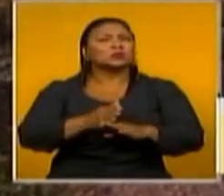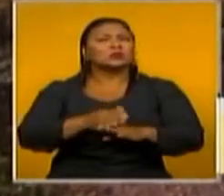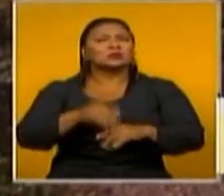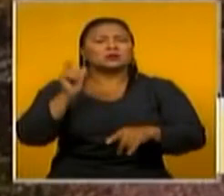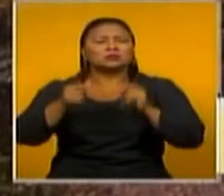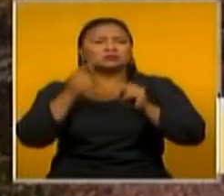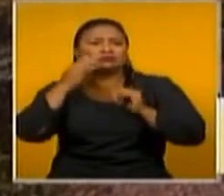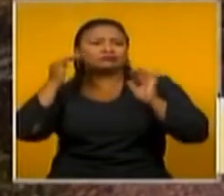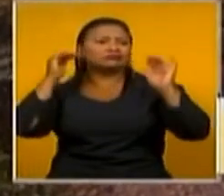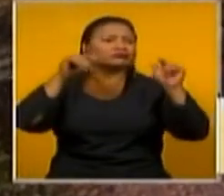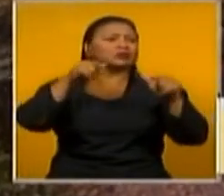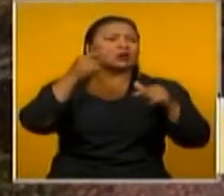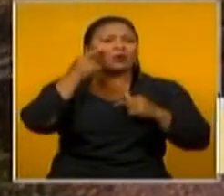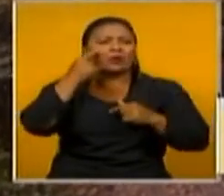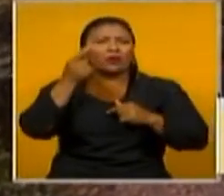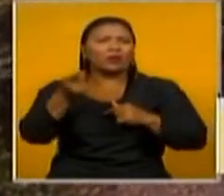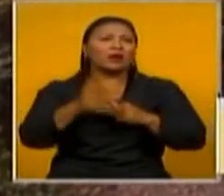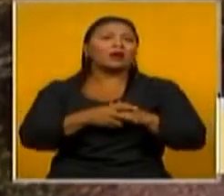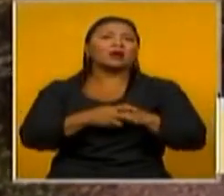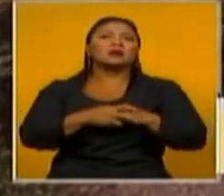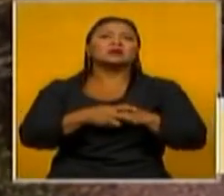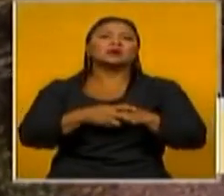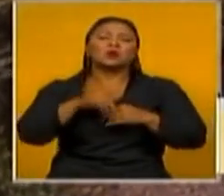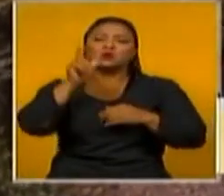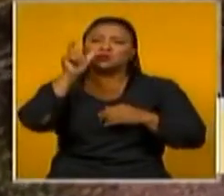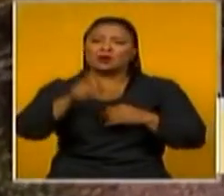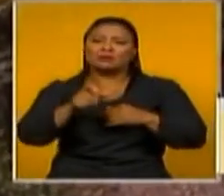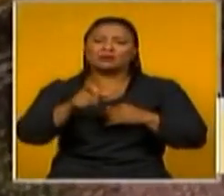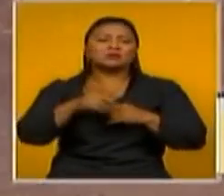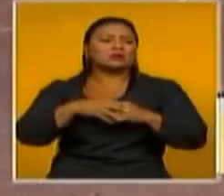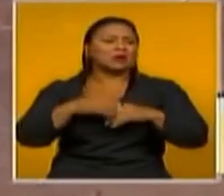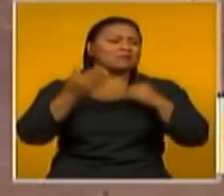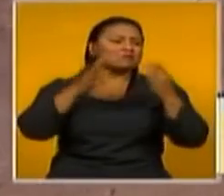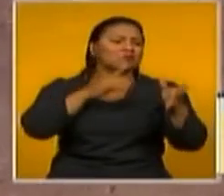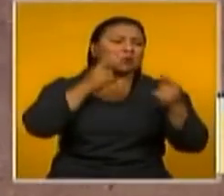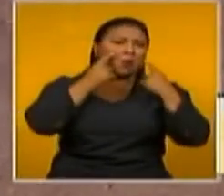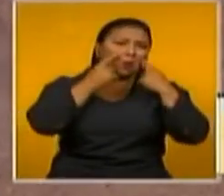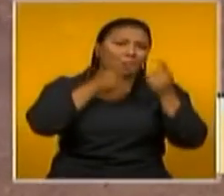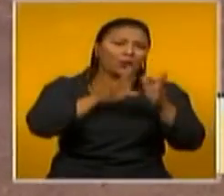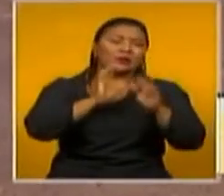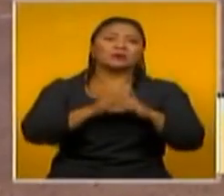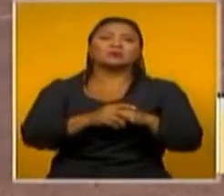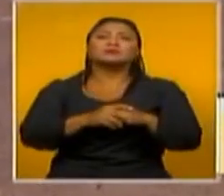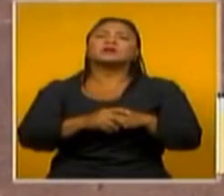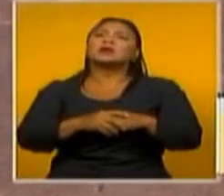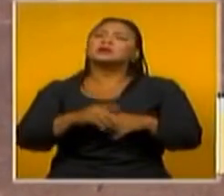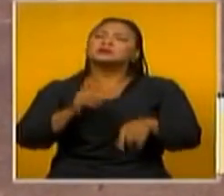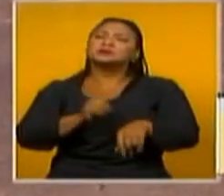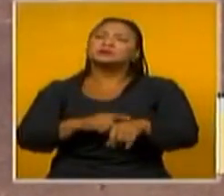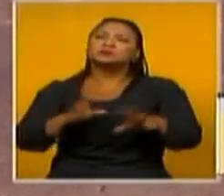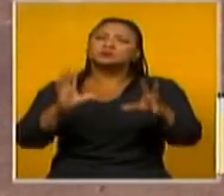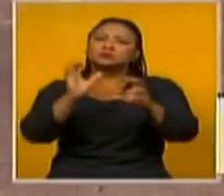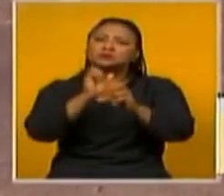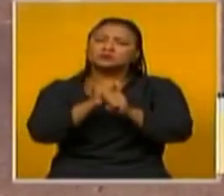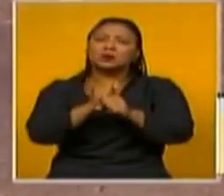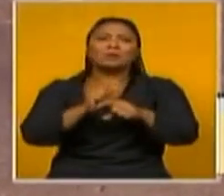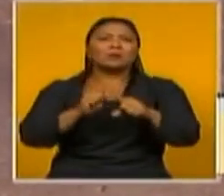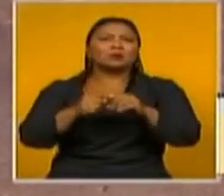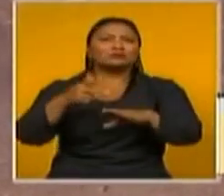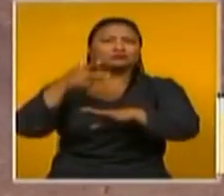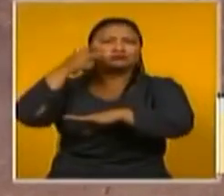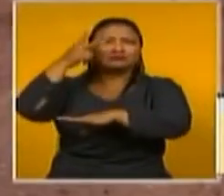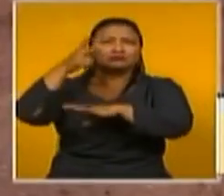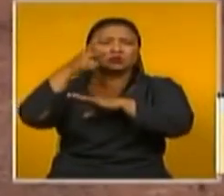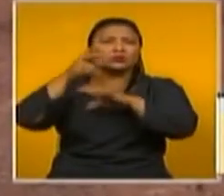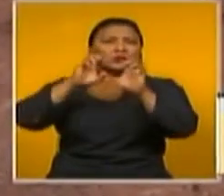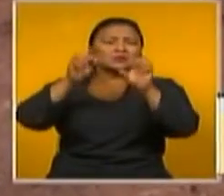sector salieron, vieron a una persona que estaba ahí tirada. El hecho se registró en horas de la noche. Aunque hay una cámara de seguridad